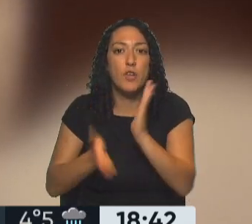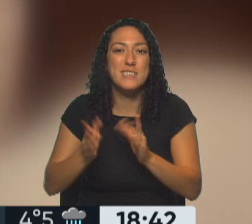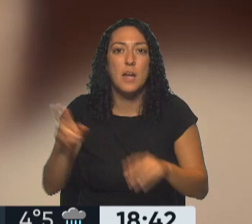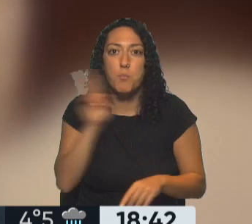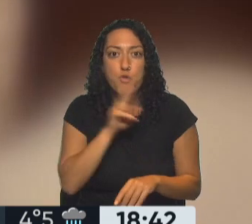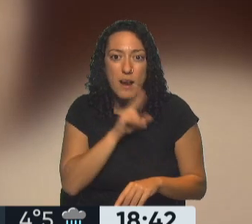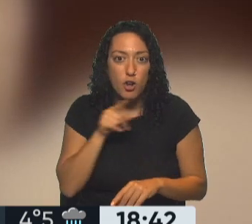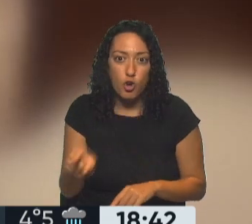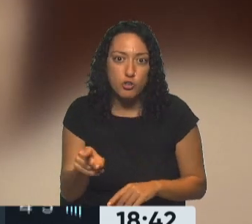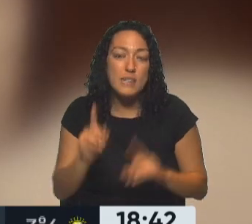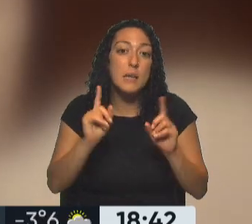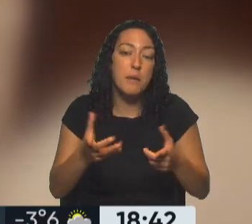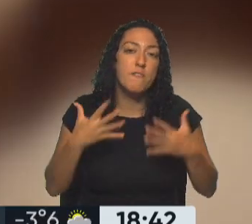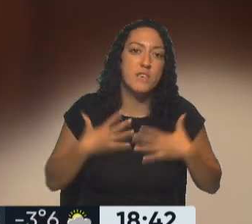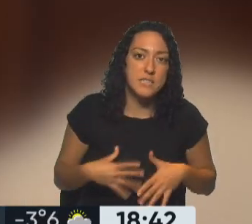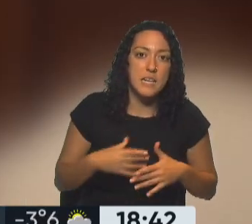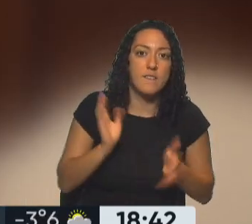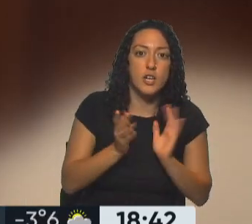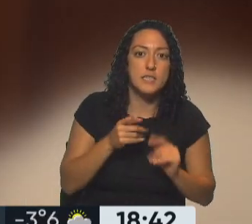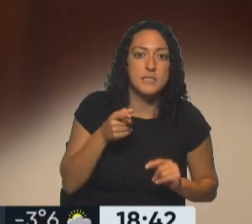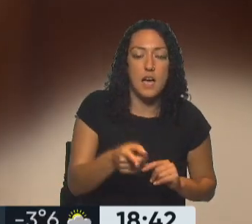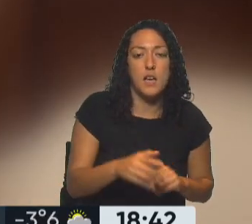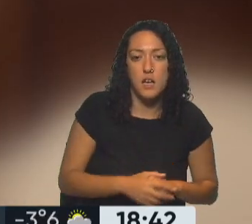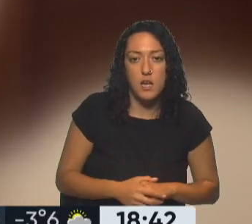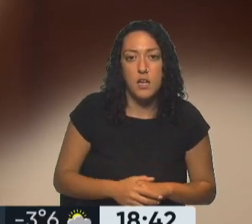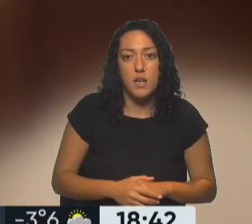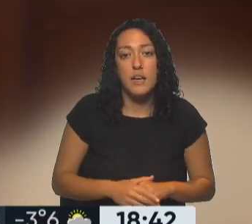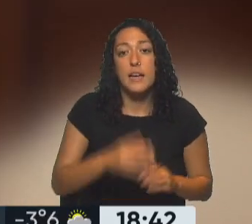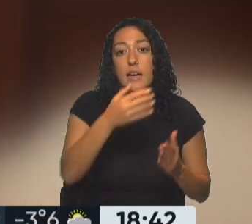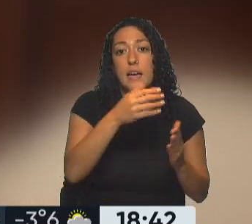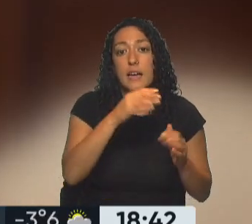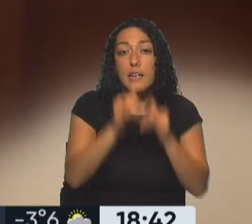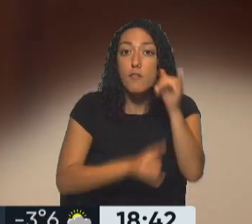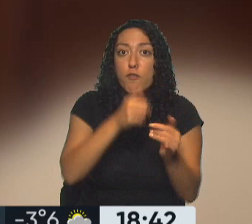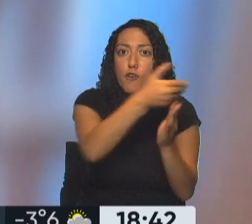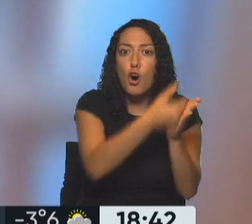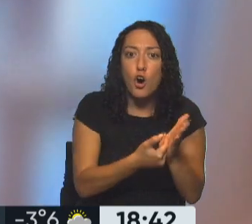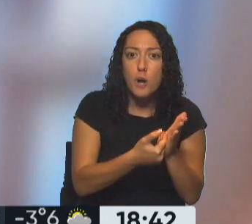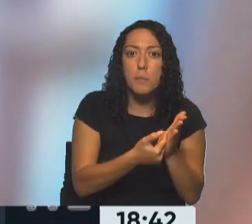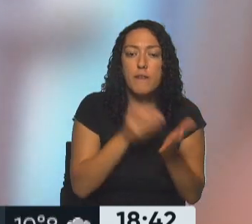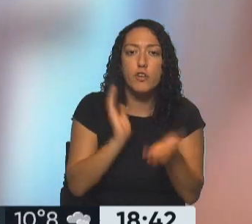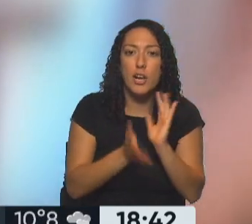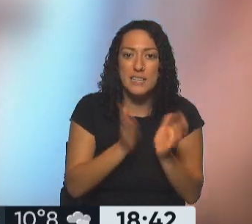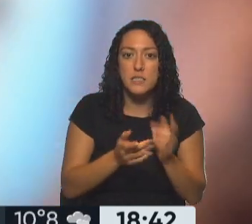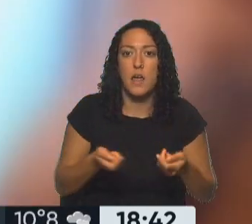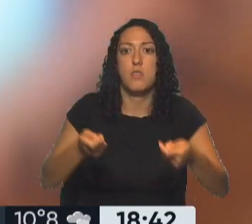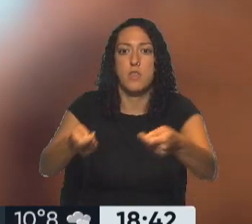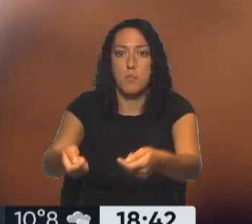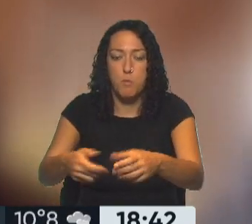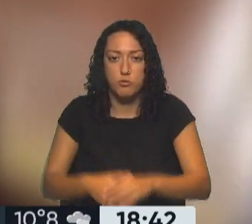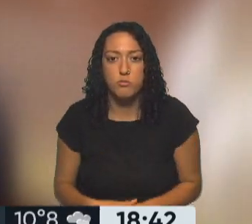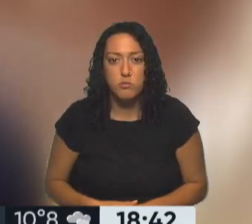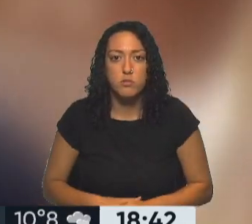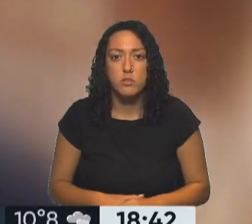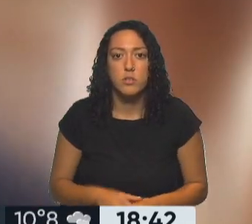y de violencia física también sobre la mujer le entregamos esta informe sobrevivencias ejercidas bueno contra mí